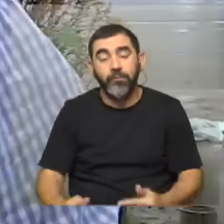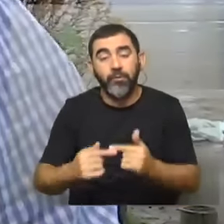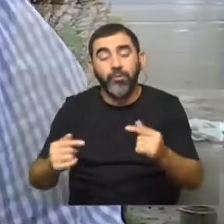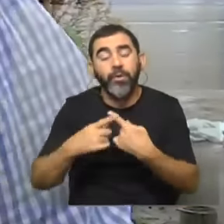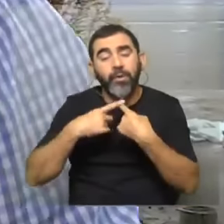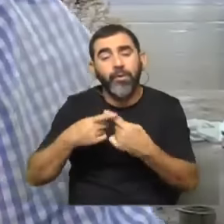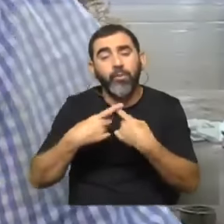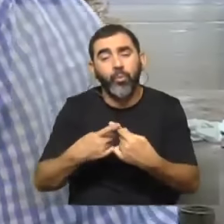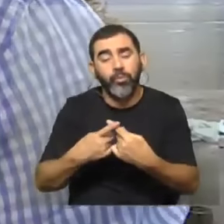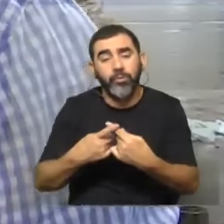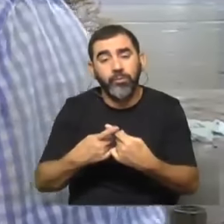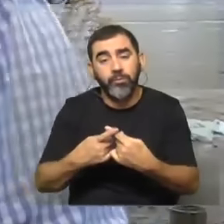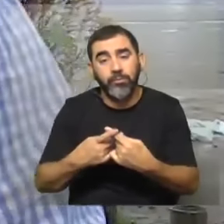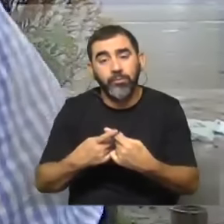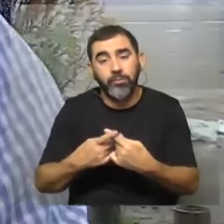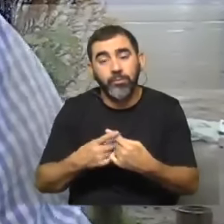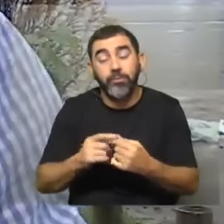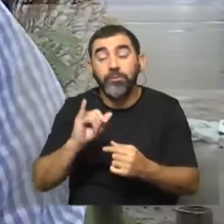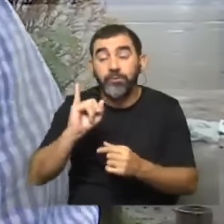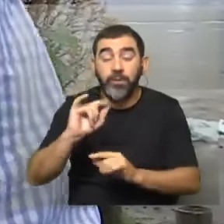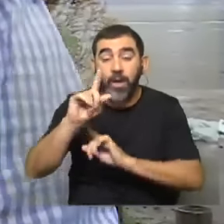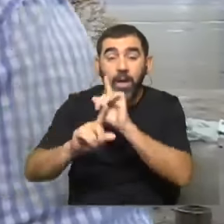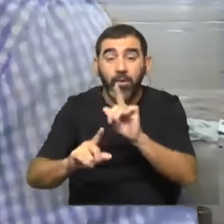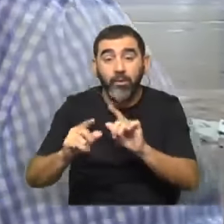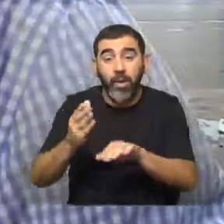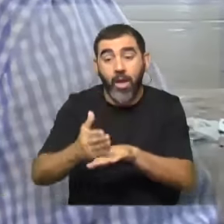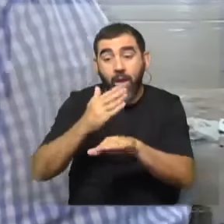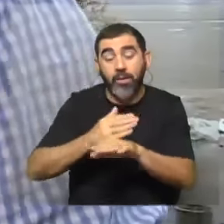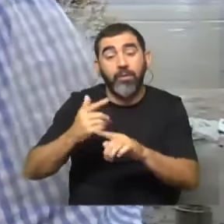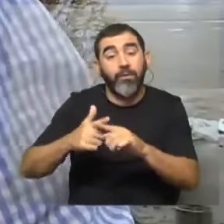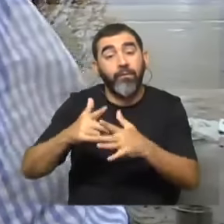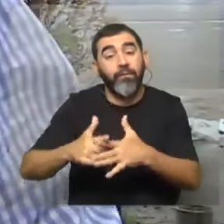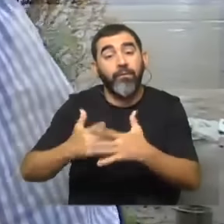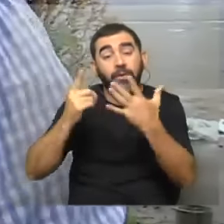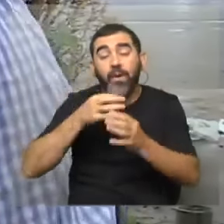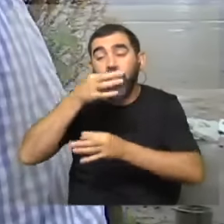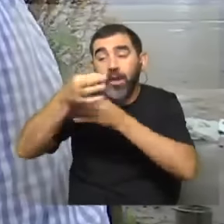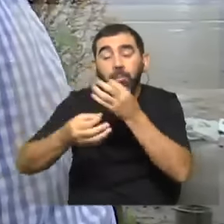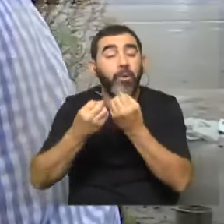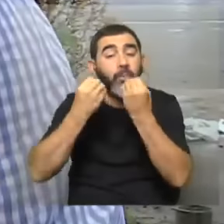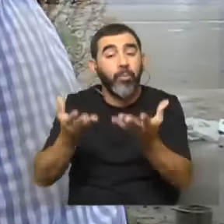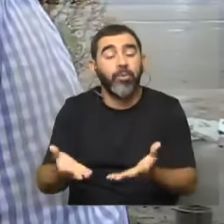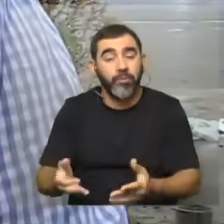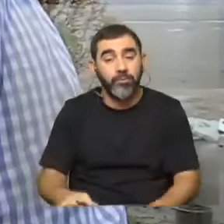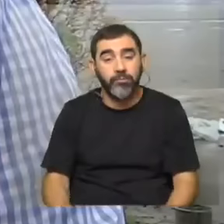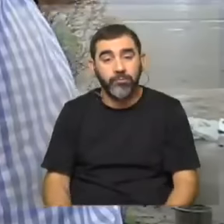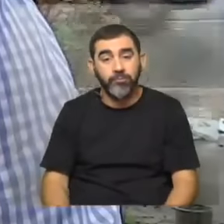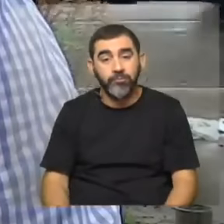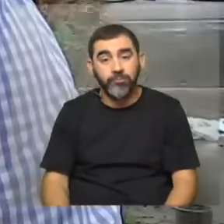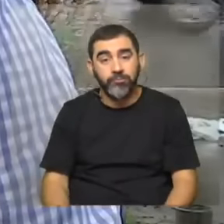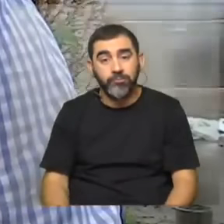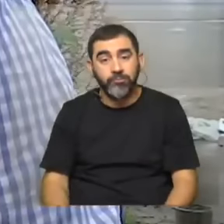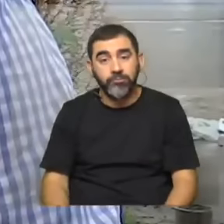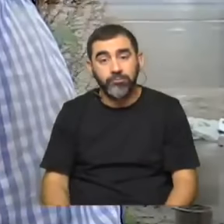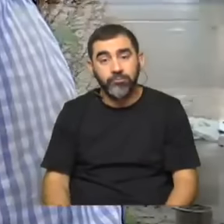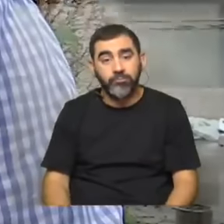discutan y quienes eventualmente bueno adelantaron los festejos bueno den las razones por las cuales hicieron eso